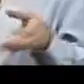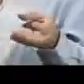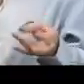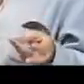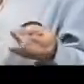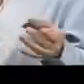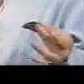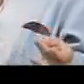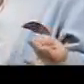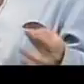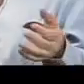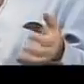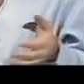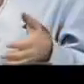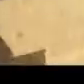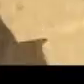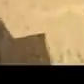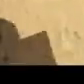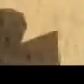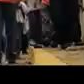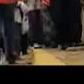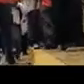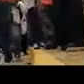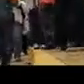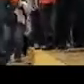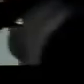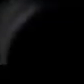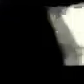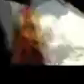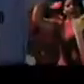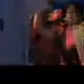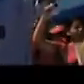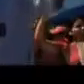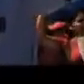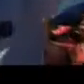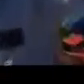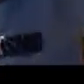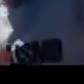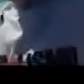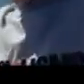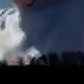desigualdades injusticias represión pero un sistema alternativo